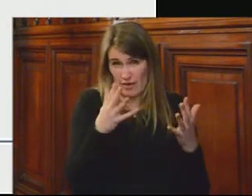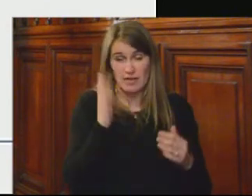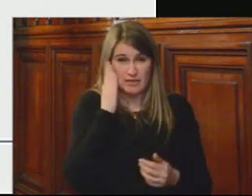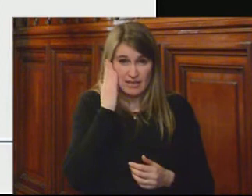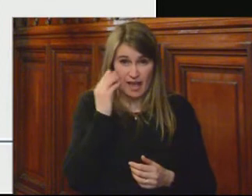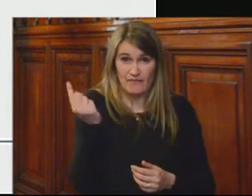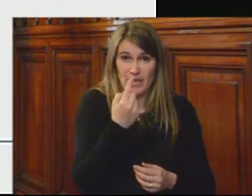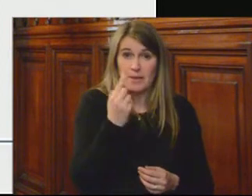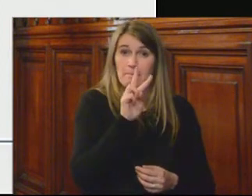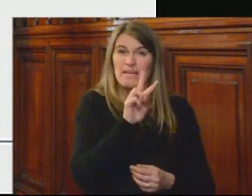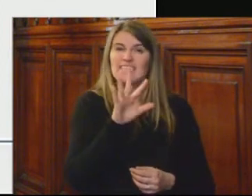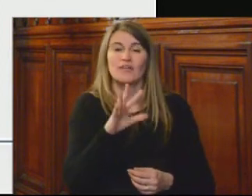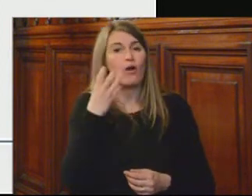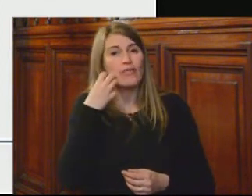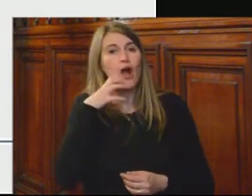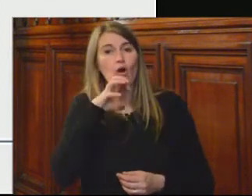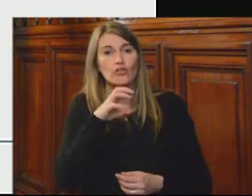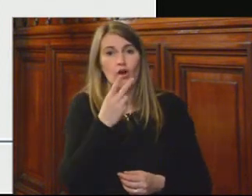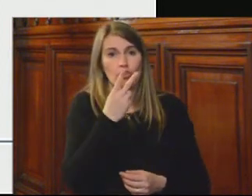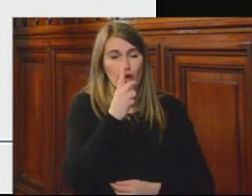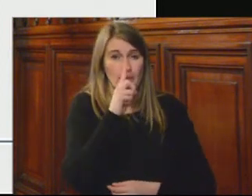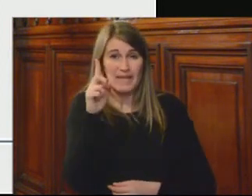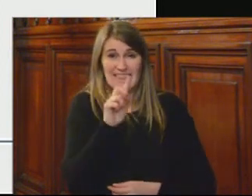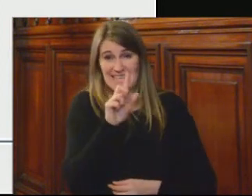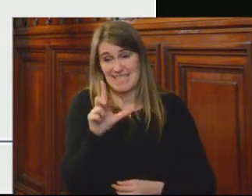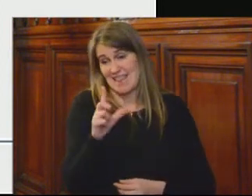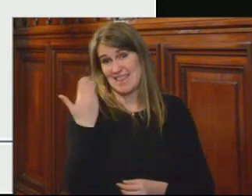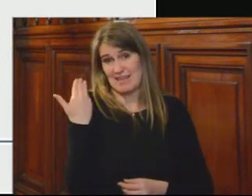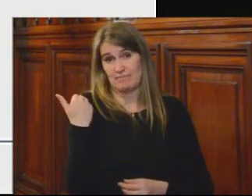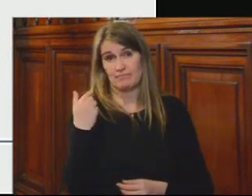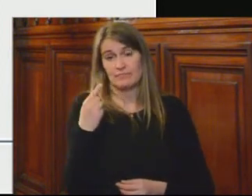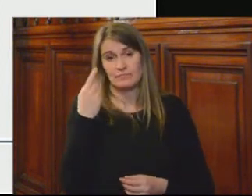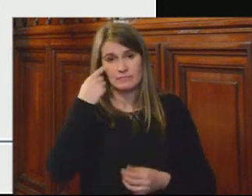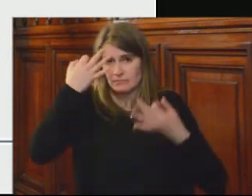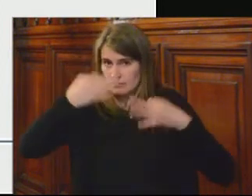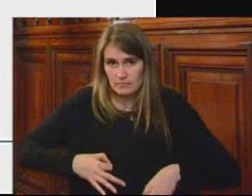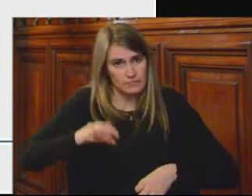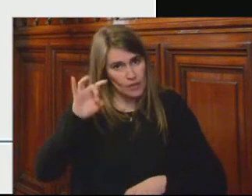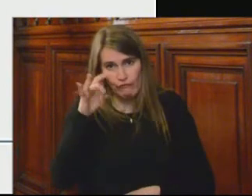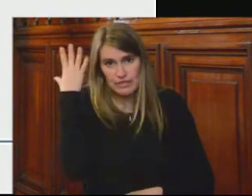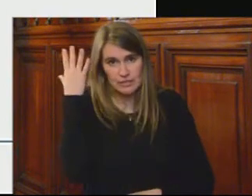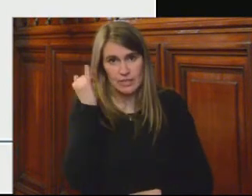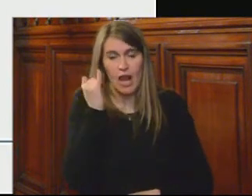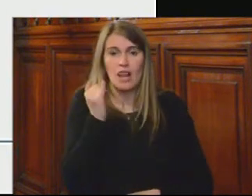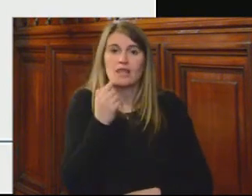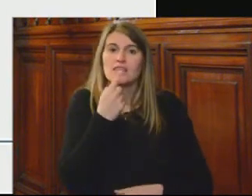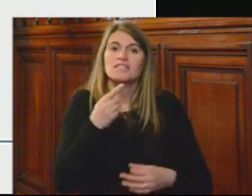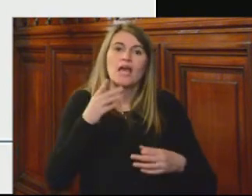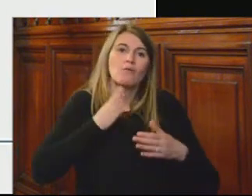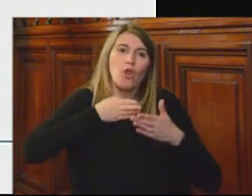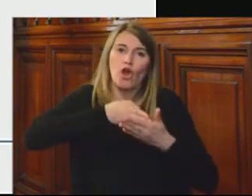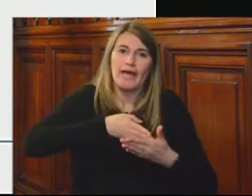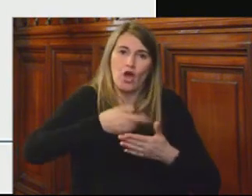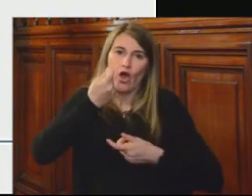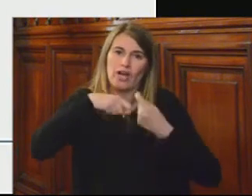el 25 de agosto del 2017 se formalizó una medida de bloqueo económico